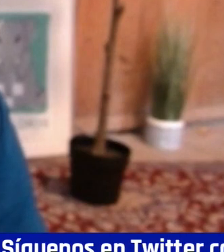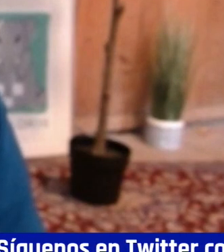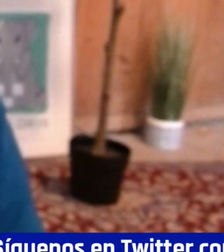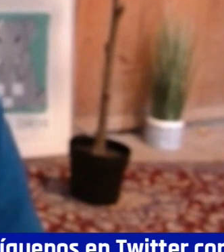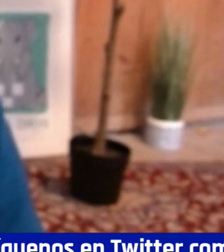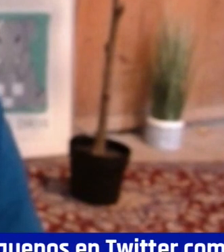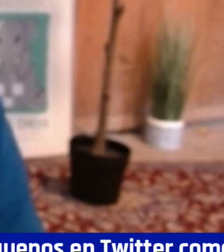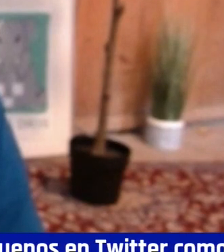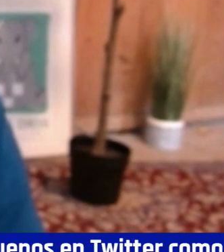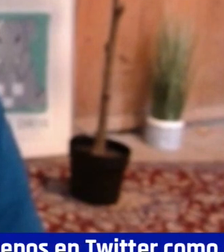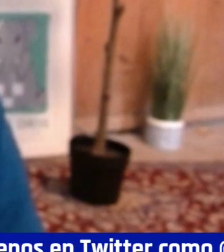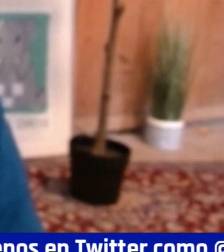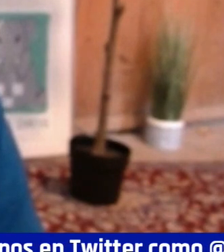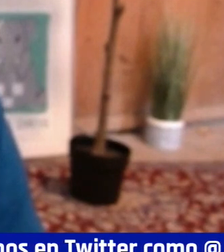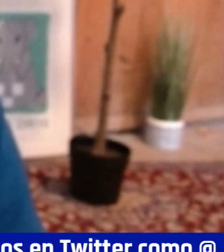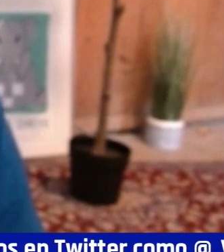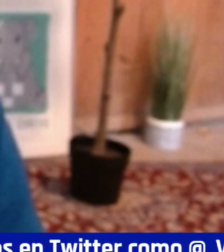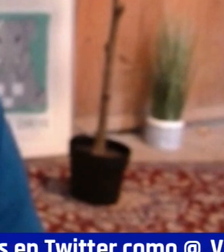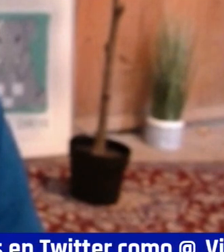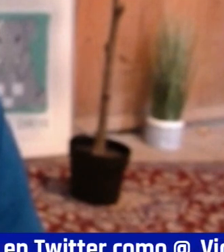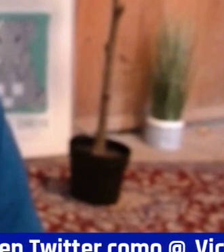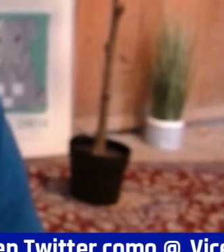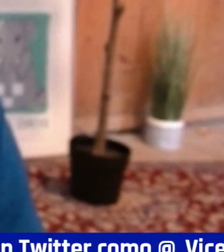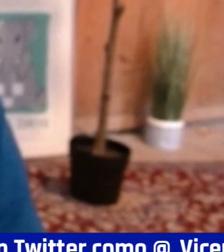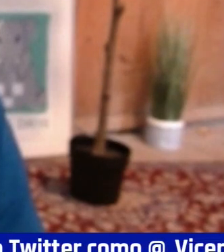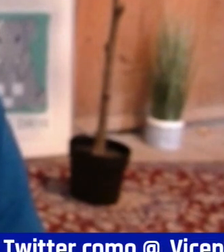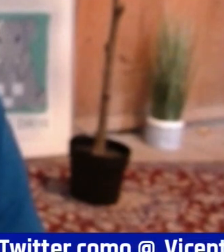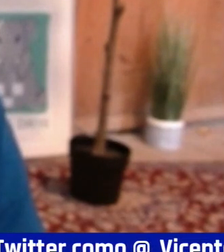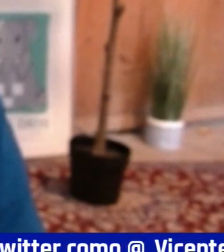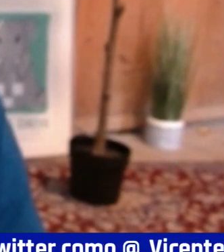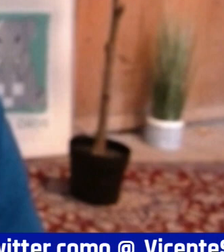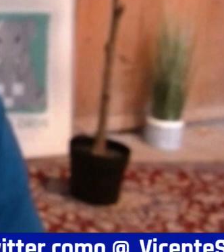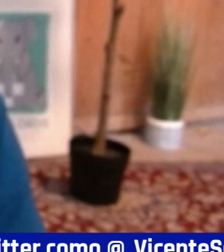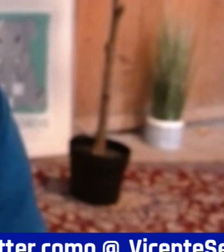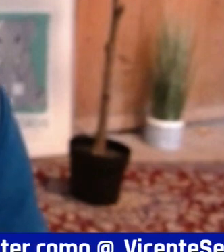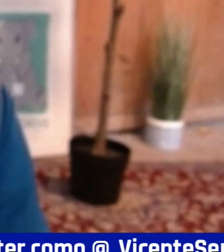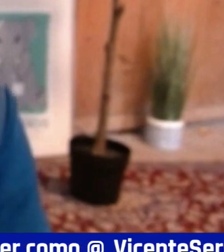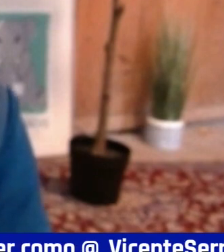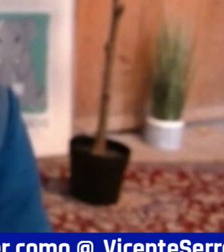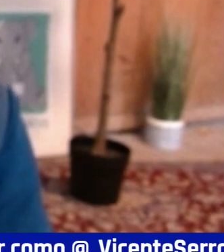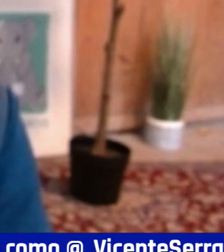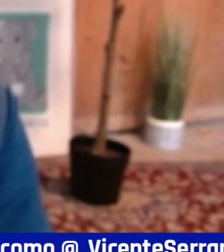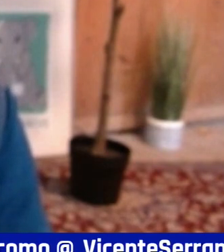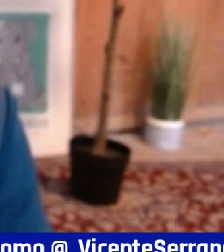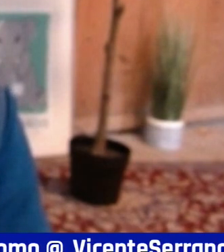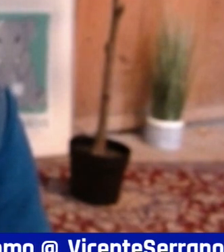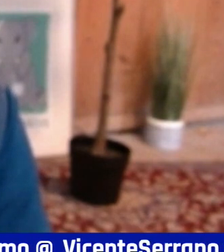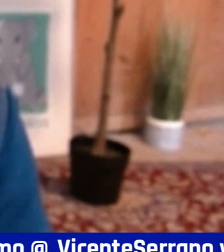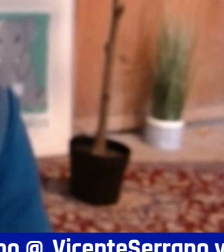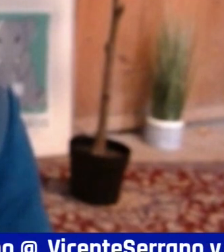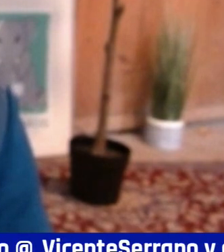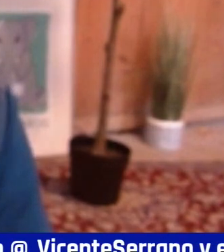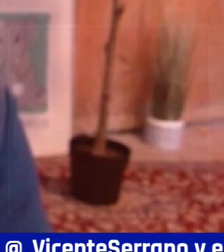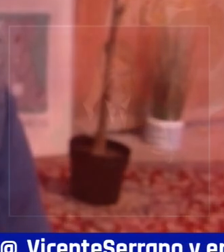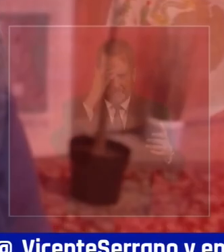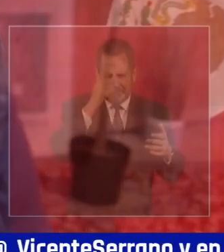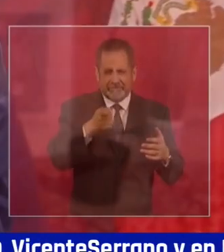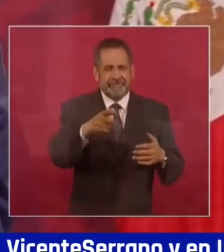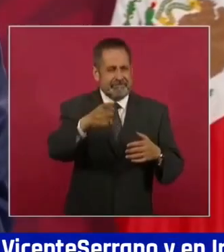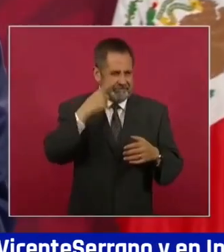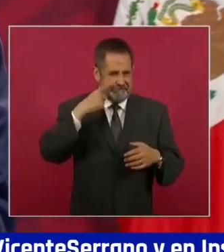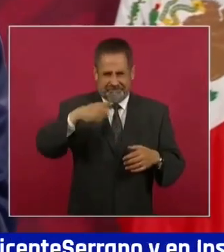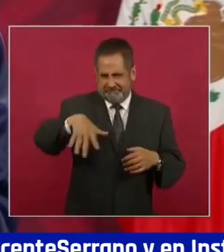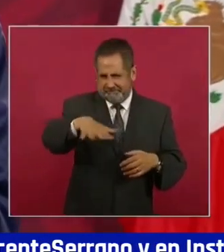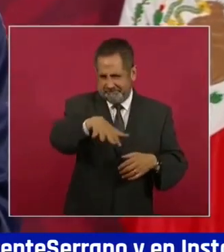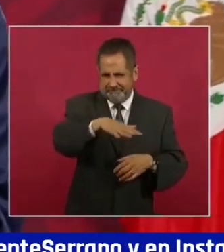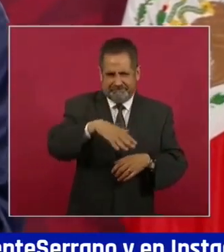esa ley de la industria eléctrica los sistemas mañosos de autoabasto, para que los que, por ejemplo, se apuntan como